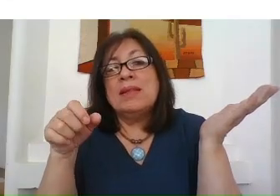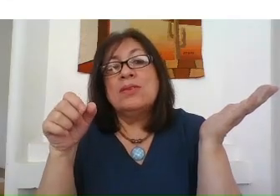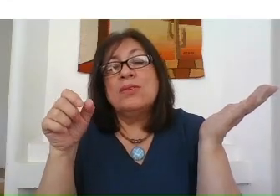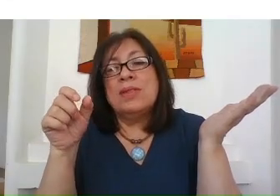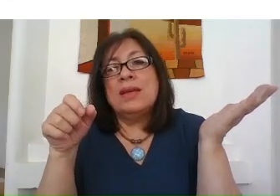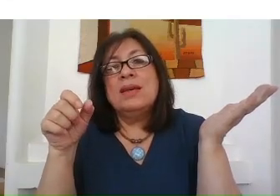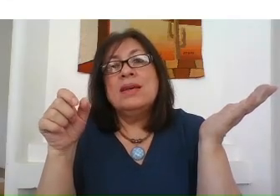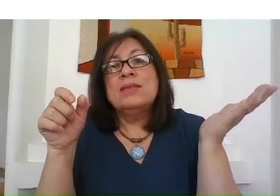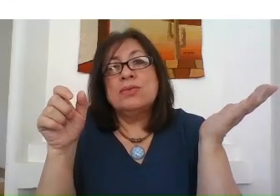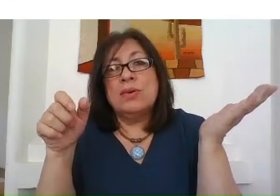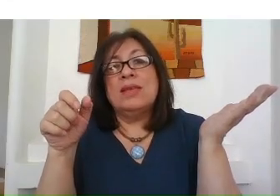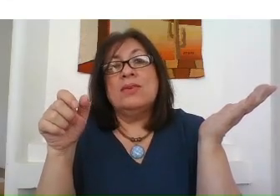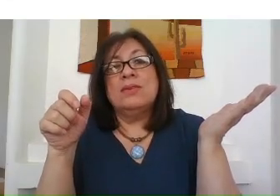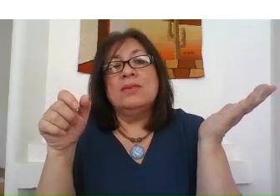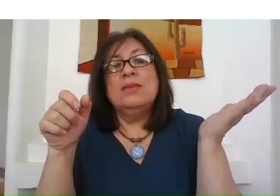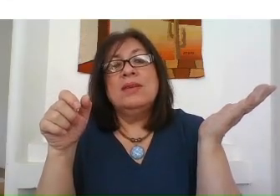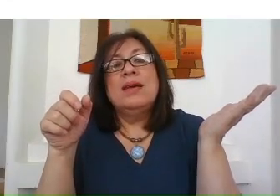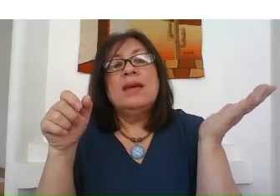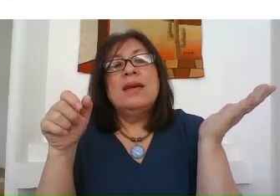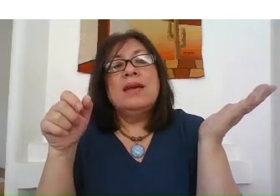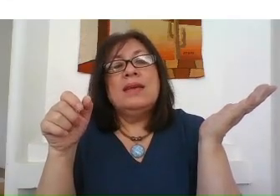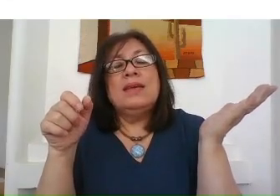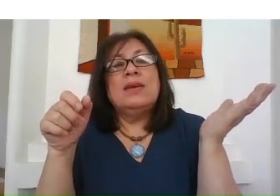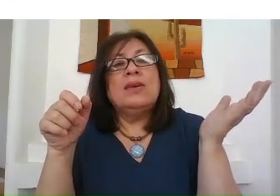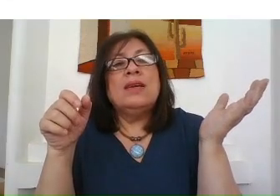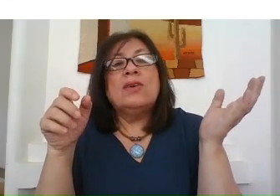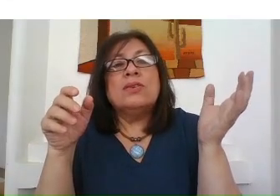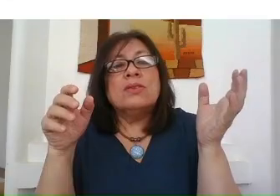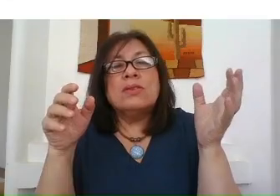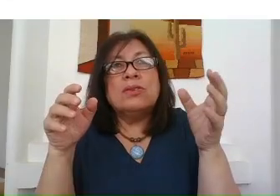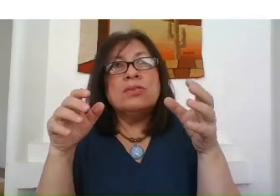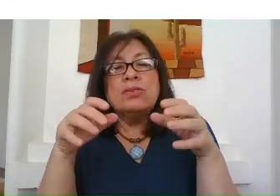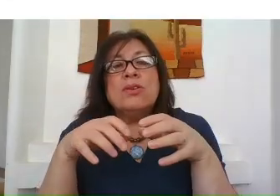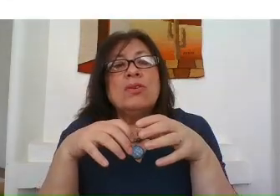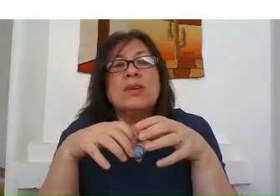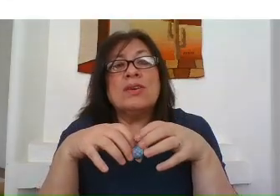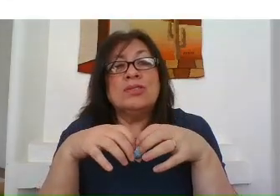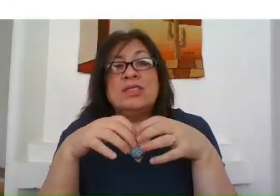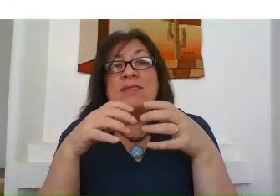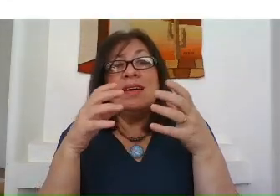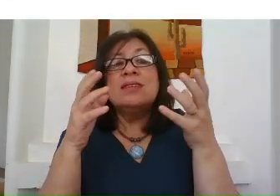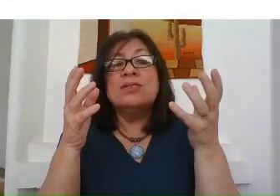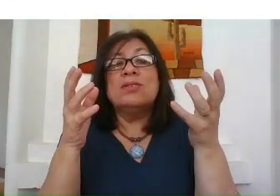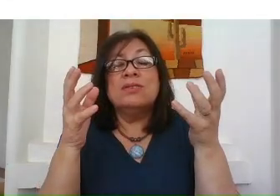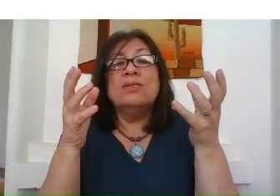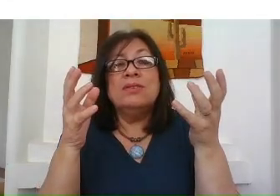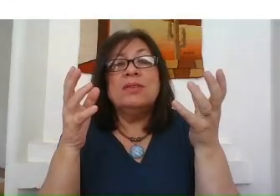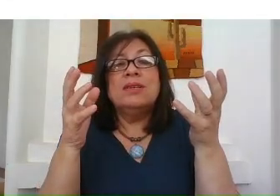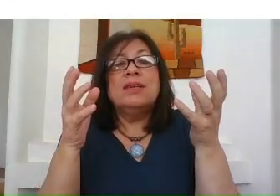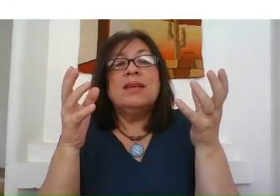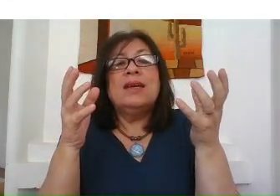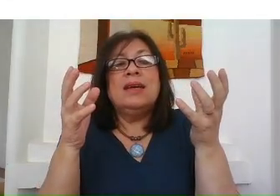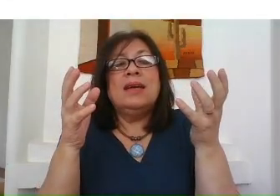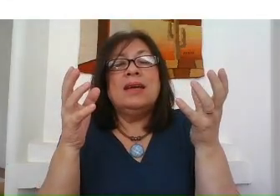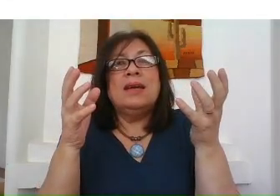breves momentos de sueño. Y con todo lo que conlleva eso,